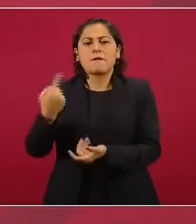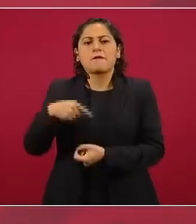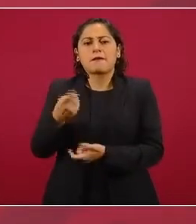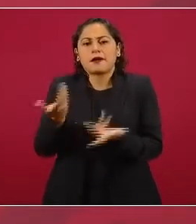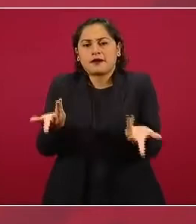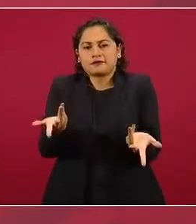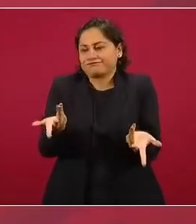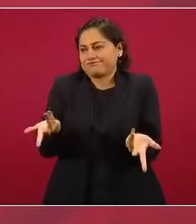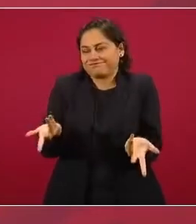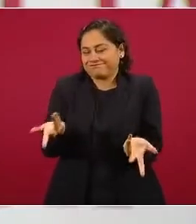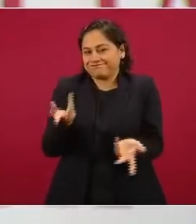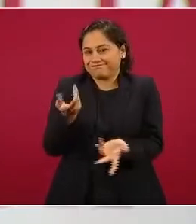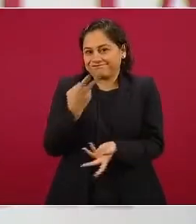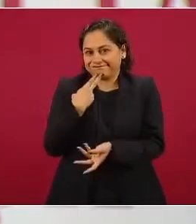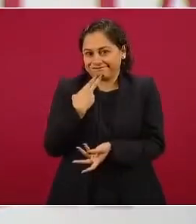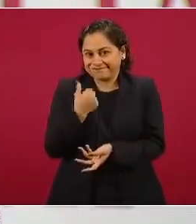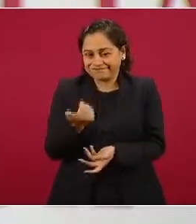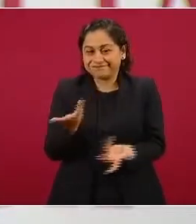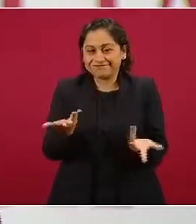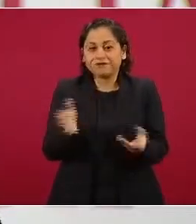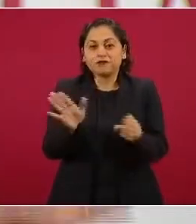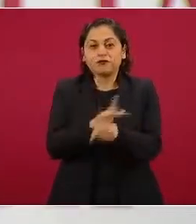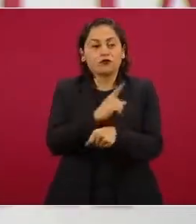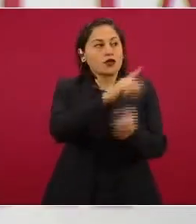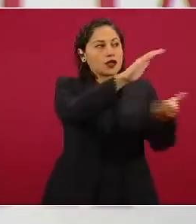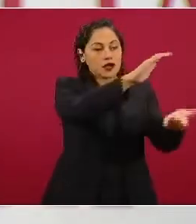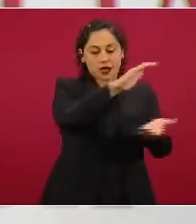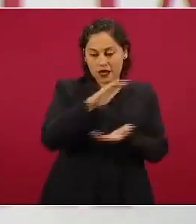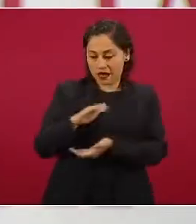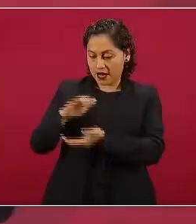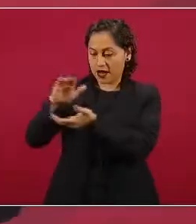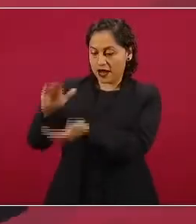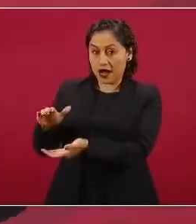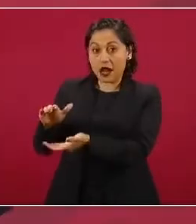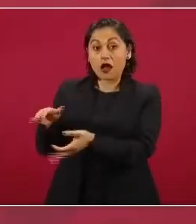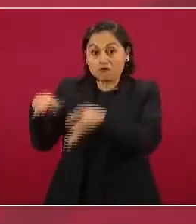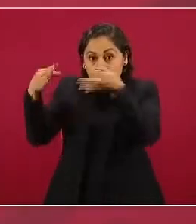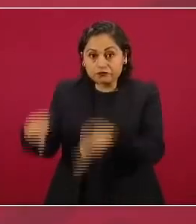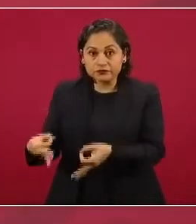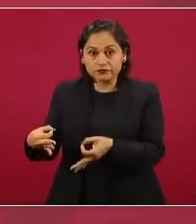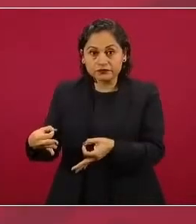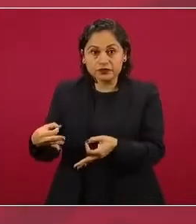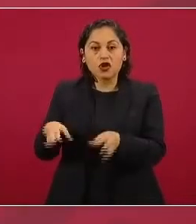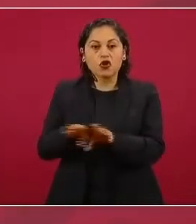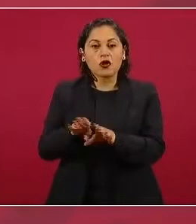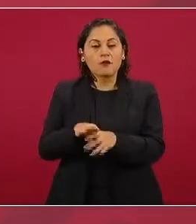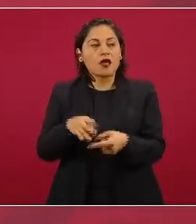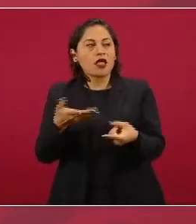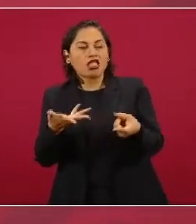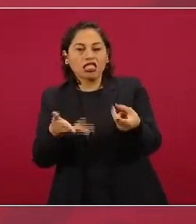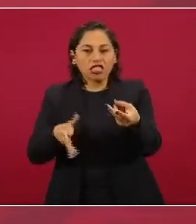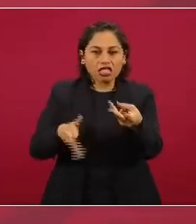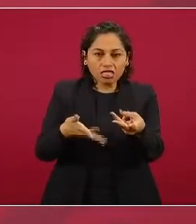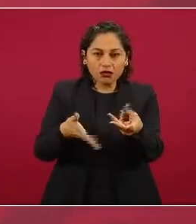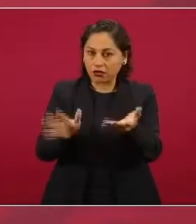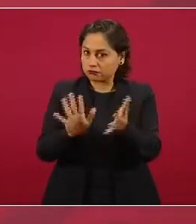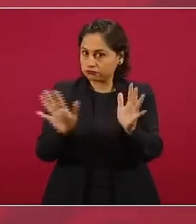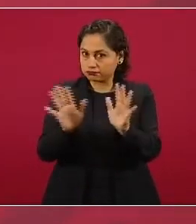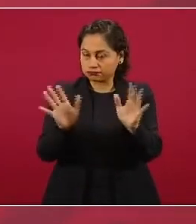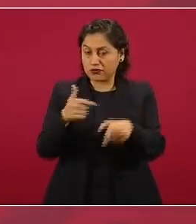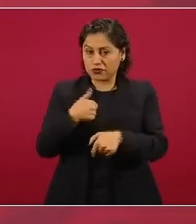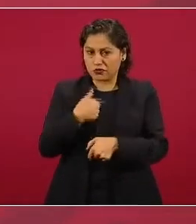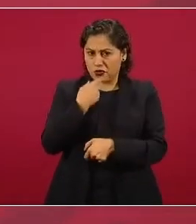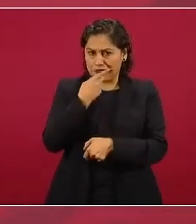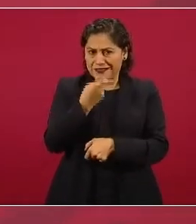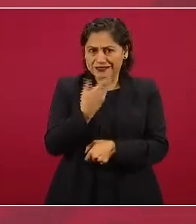porque toda esa evidencia pues ya tiene efectos legales. Entonces, Yo no calificaría la calidad de esa